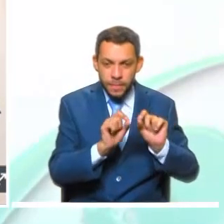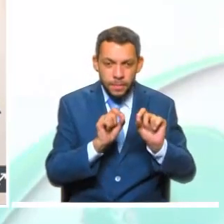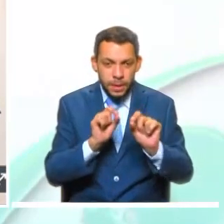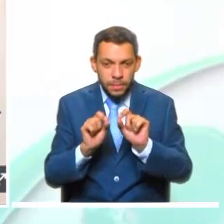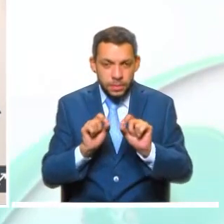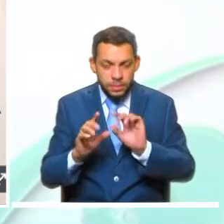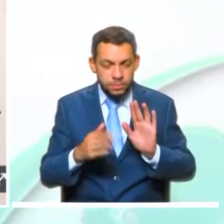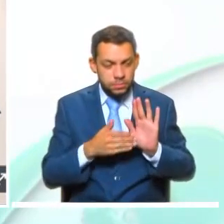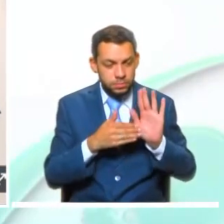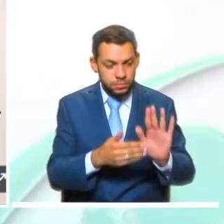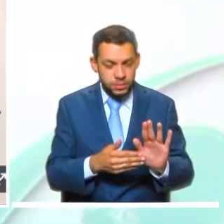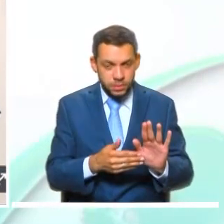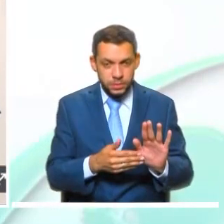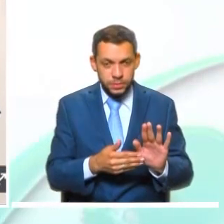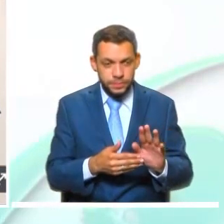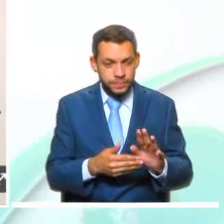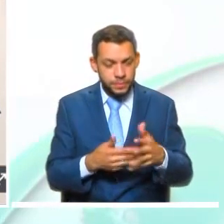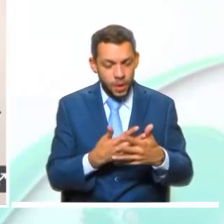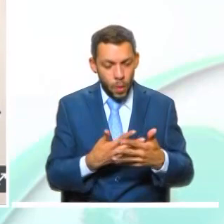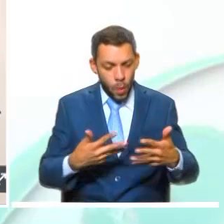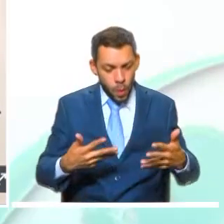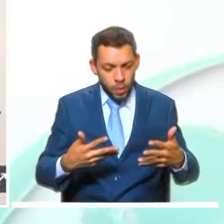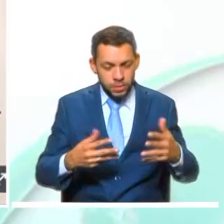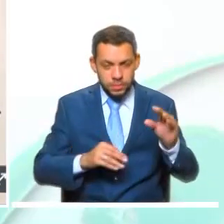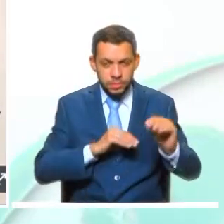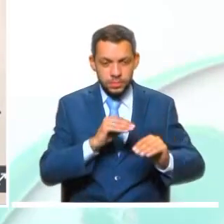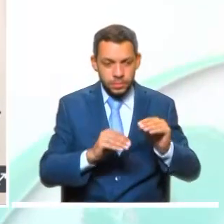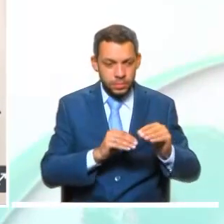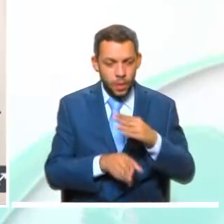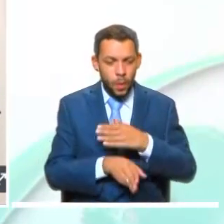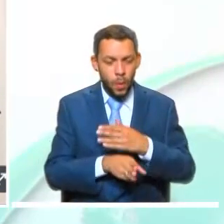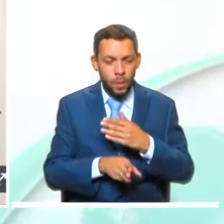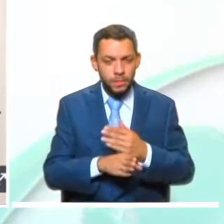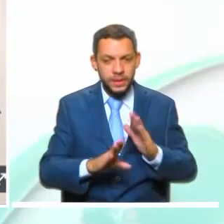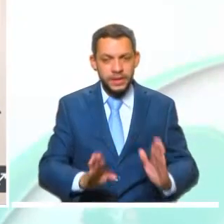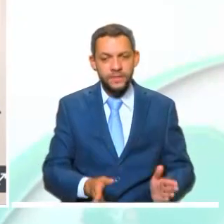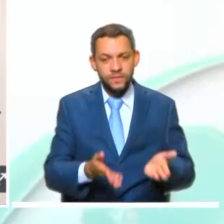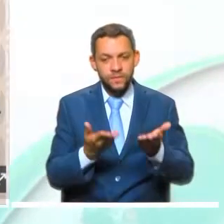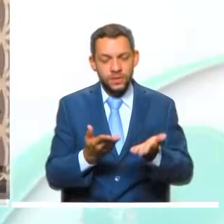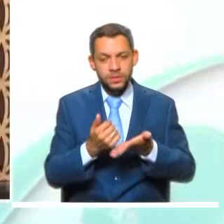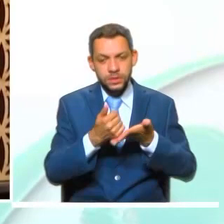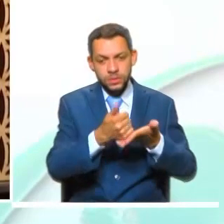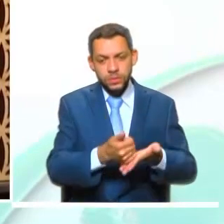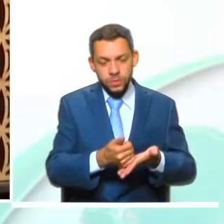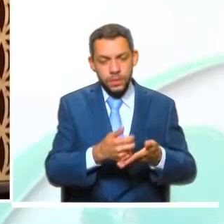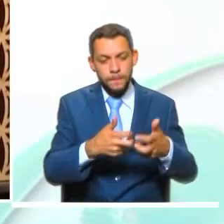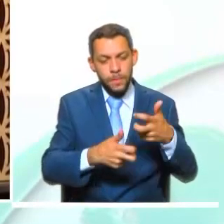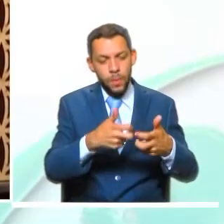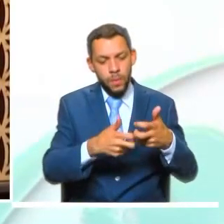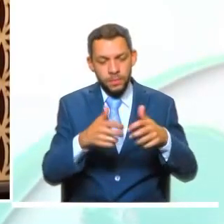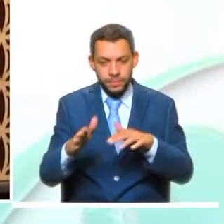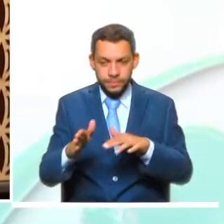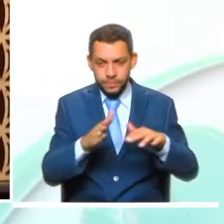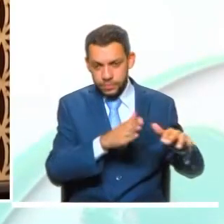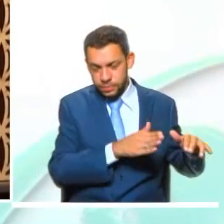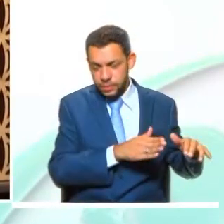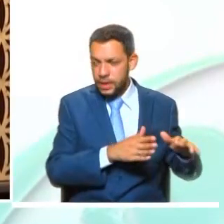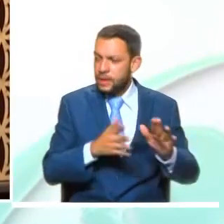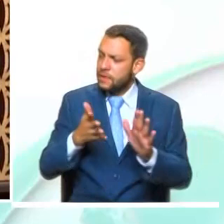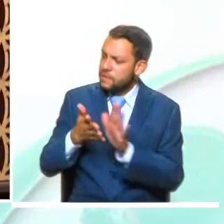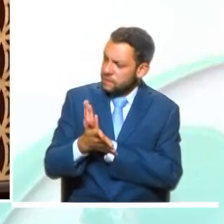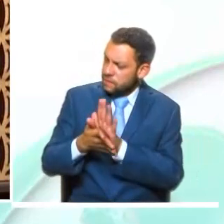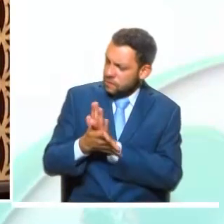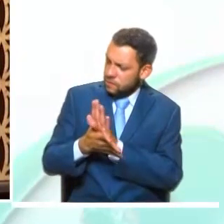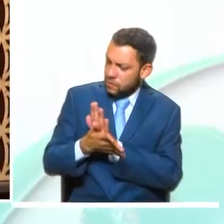pero es algo que les va a servir muchísimo para este problema bueno será algo que tenga que ver con